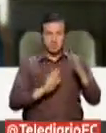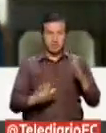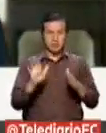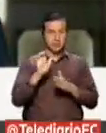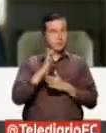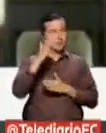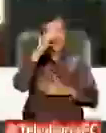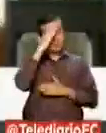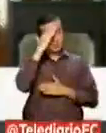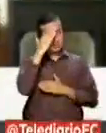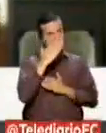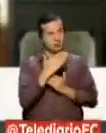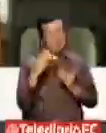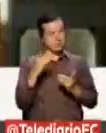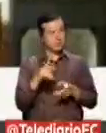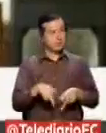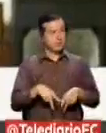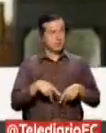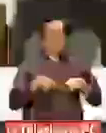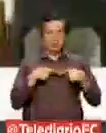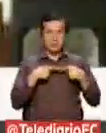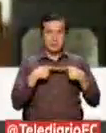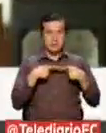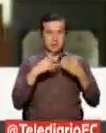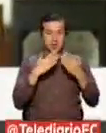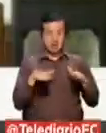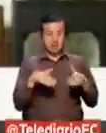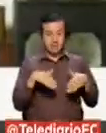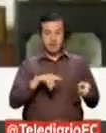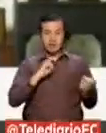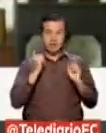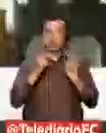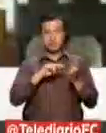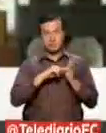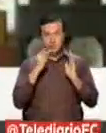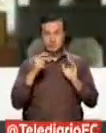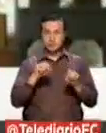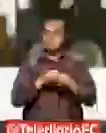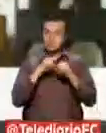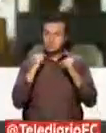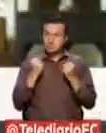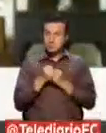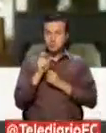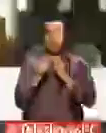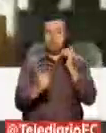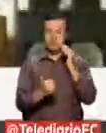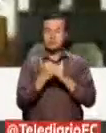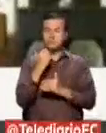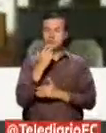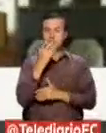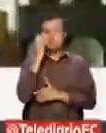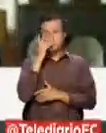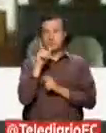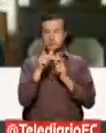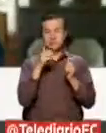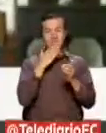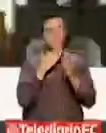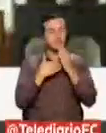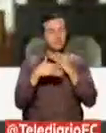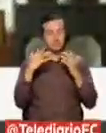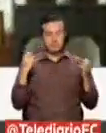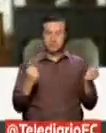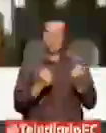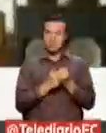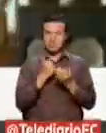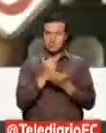entere y es cambiar la Navidad pues desde un punto de vista tecnológico, social, con gente maravillosa que nos ayuda y de eso se trata